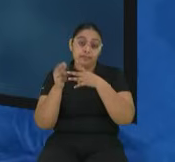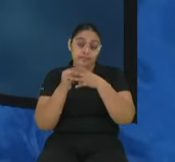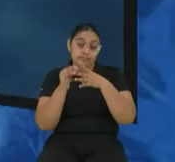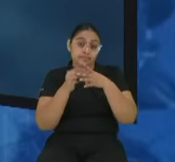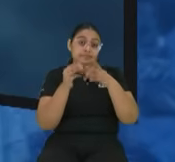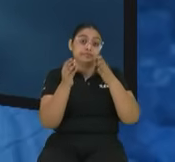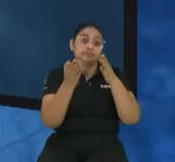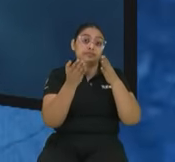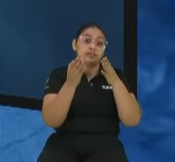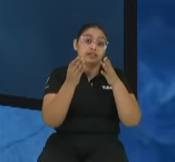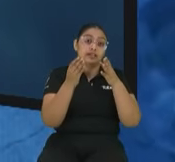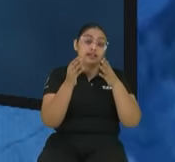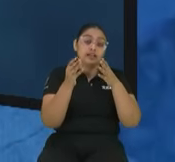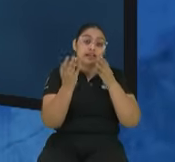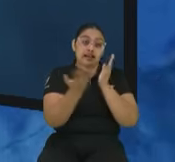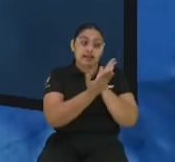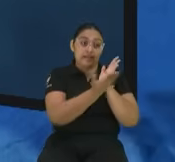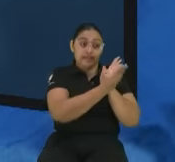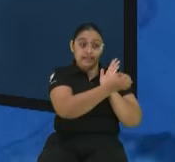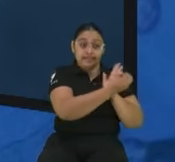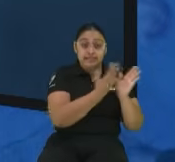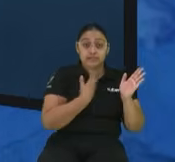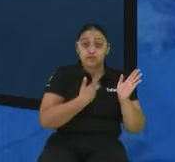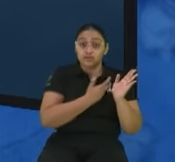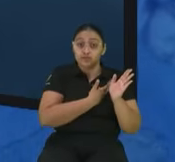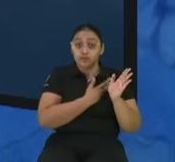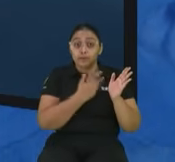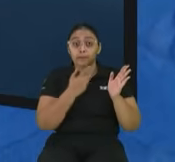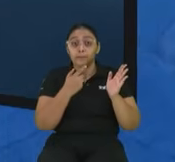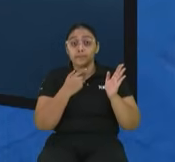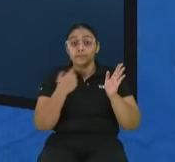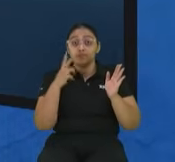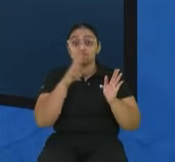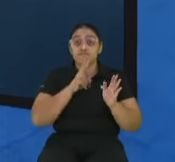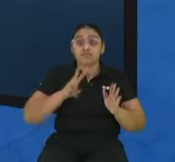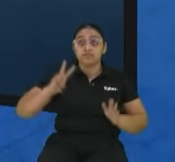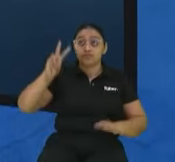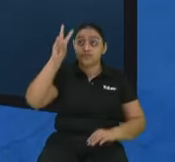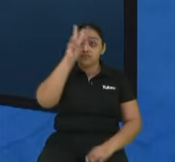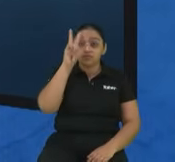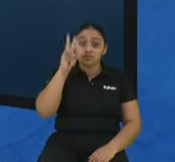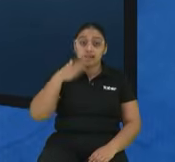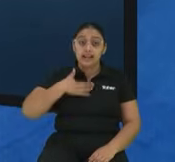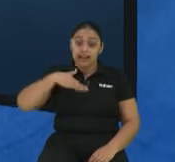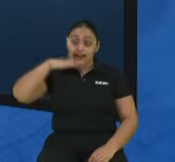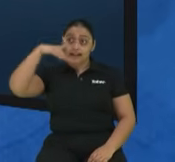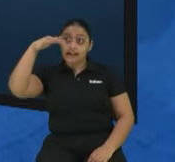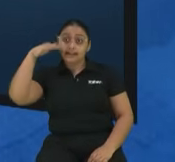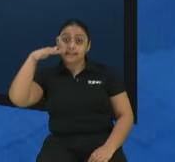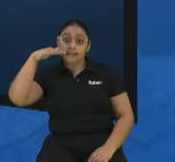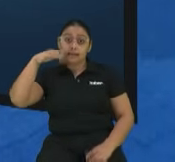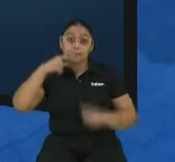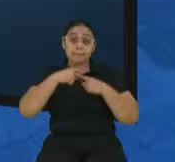orad para que no entréis en Tentación El espíritu de la verdad está dispuesto pero la carne Qué dice se